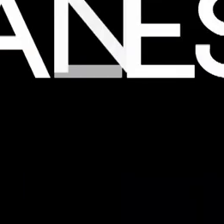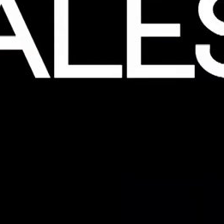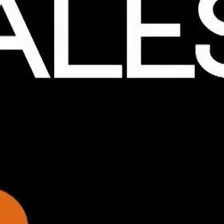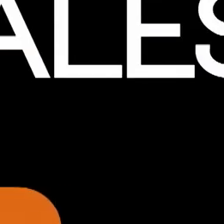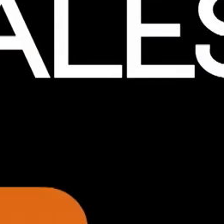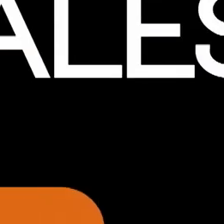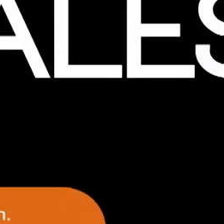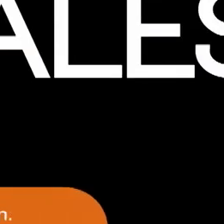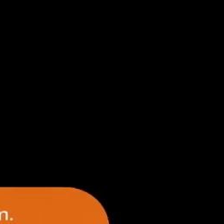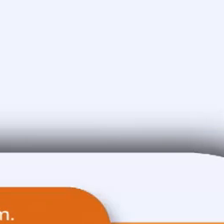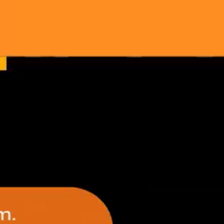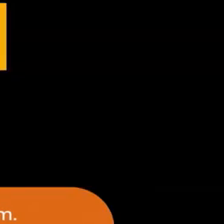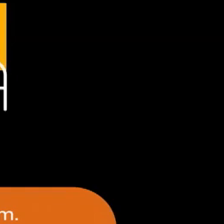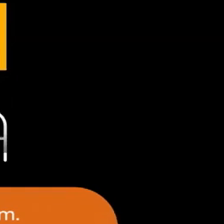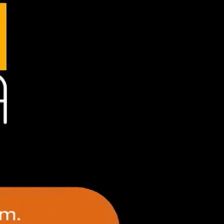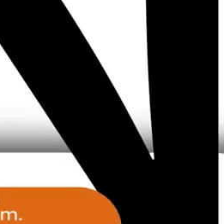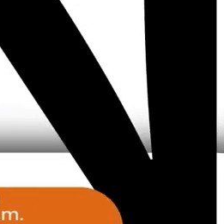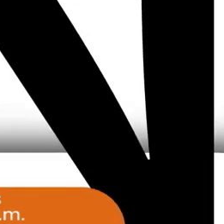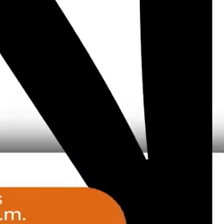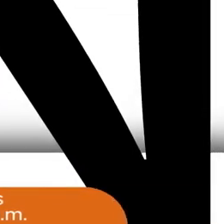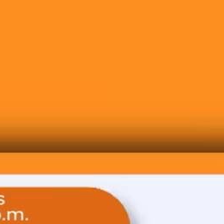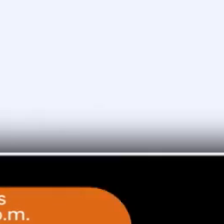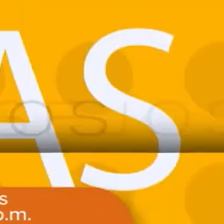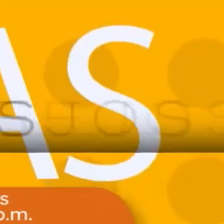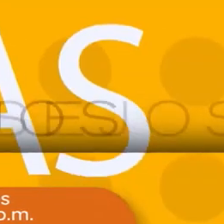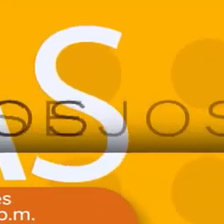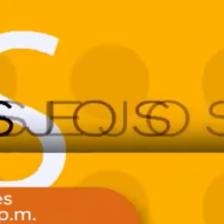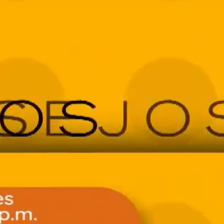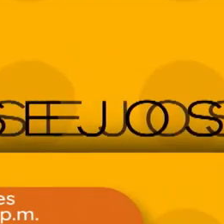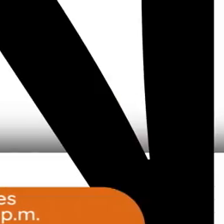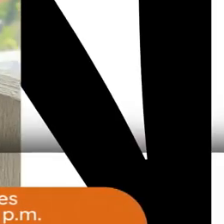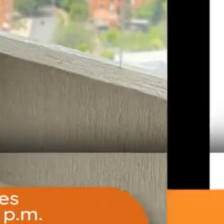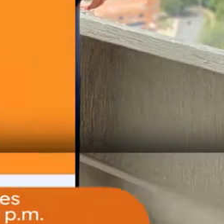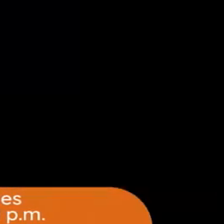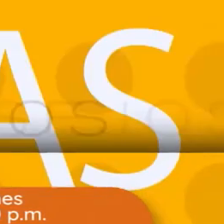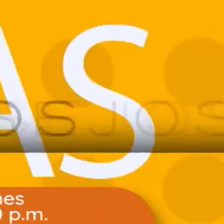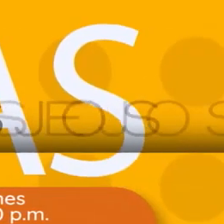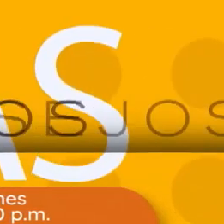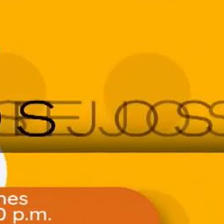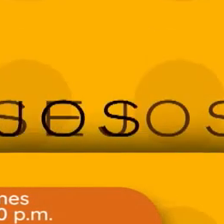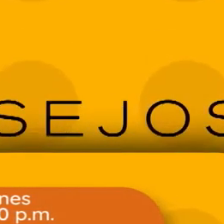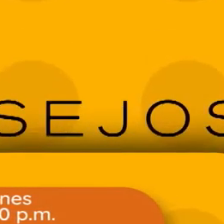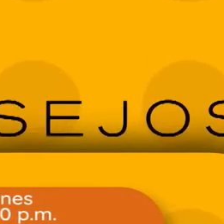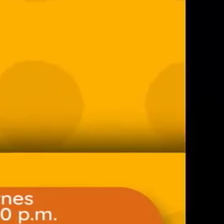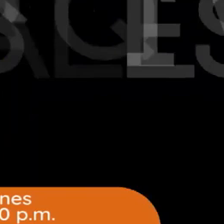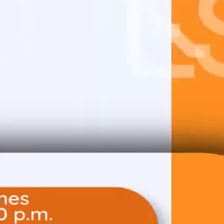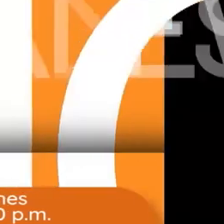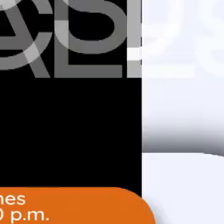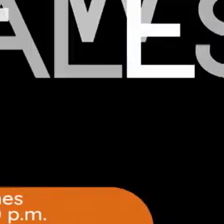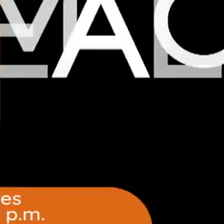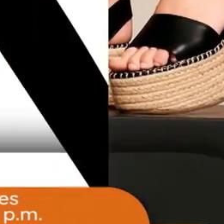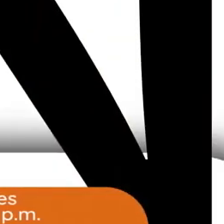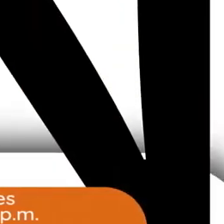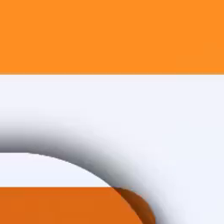y a la creatividad. Es reconocer en las dificultades las oportunidades. es cuidar el planeta